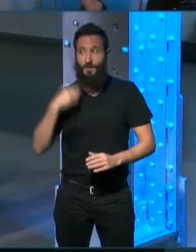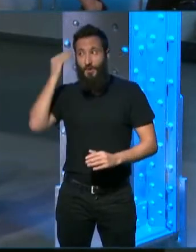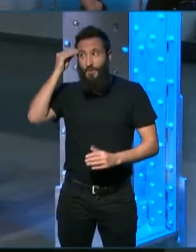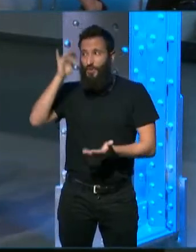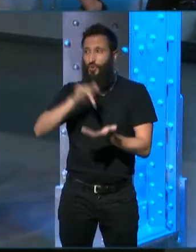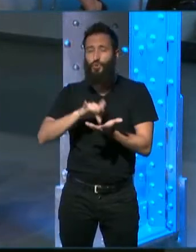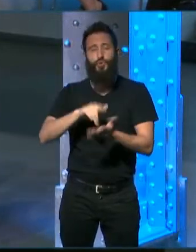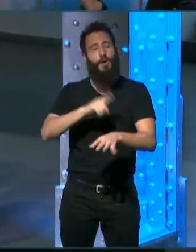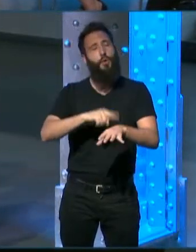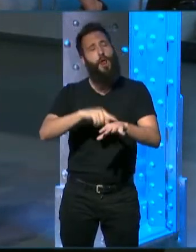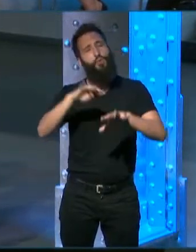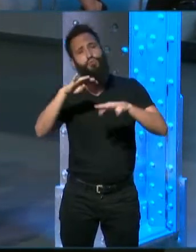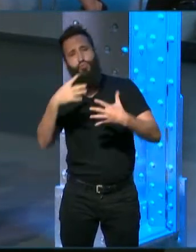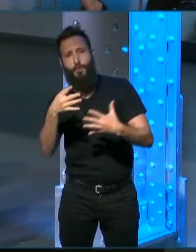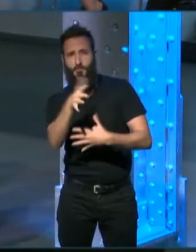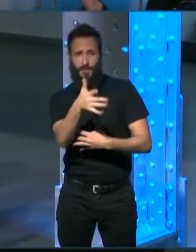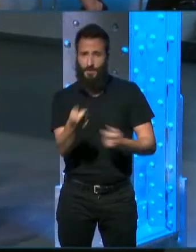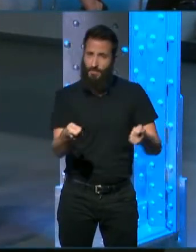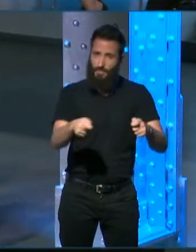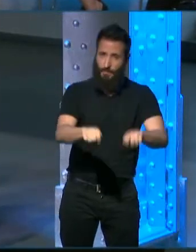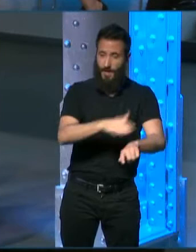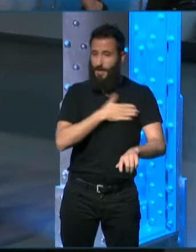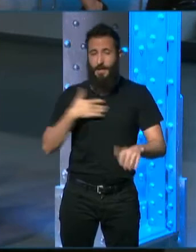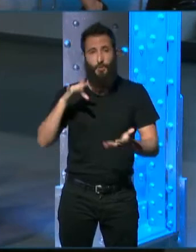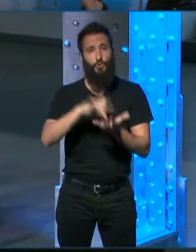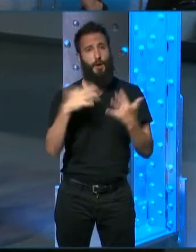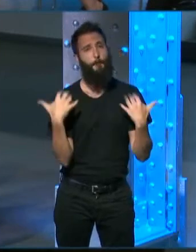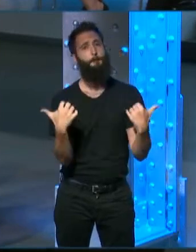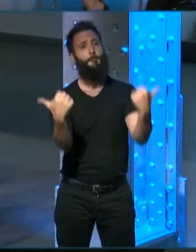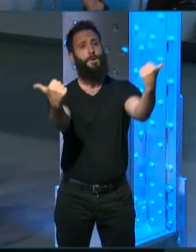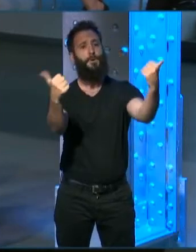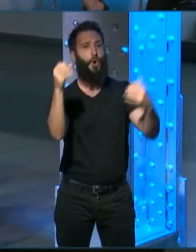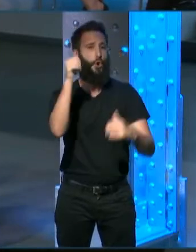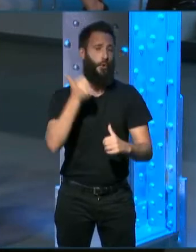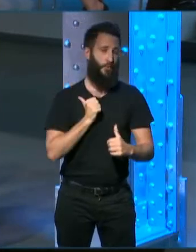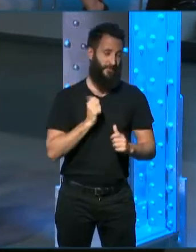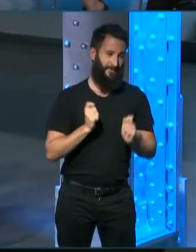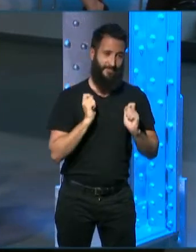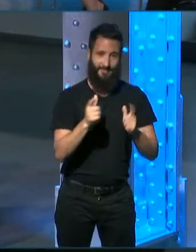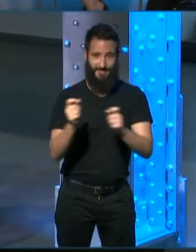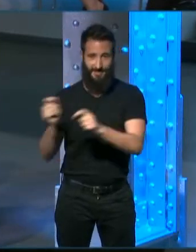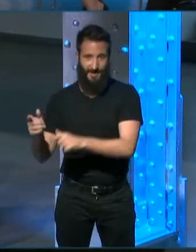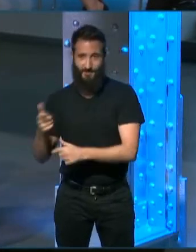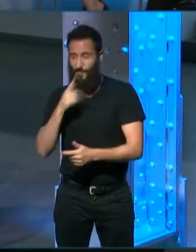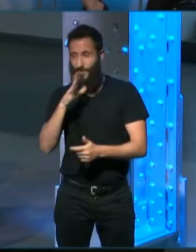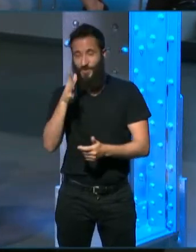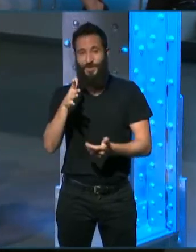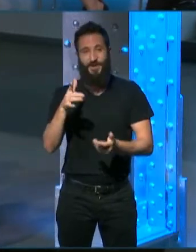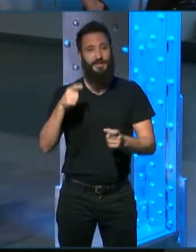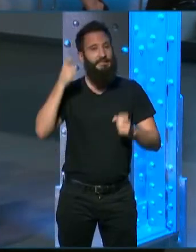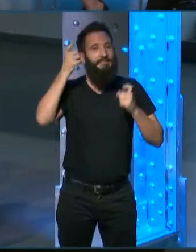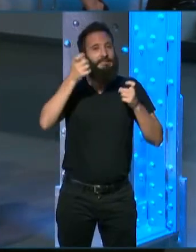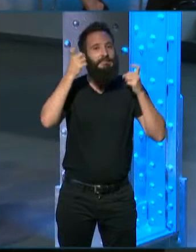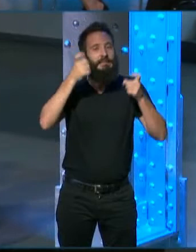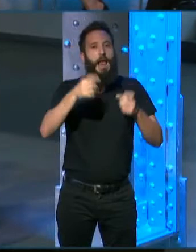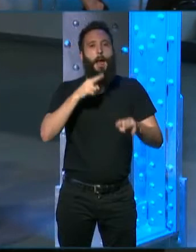que cerrar esto y queremos dar oportunidad al público a las 9, como muy tarde, ¿verdad? Y queremos dar oportunidad al público de hacer alguna pregunta o